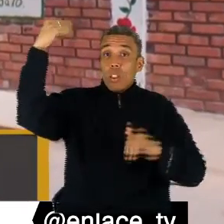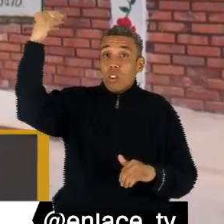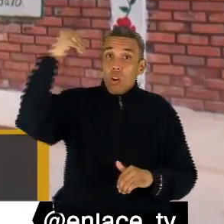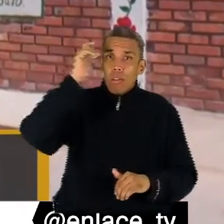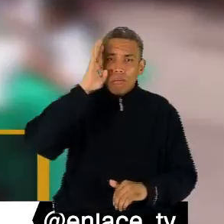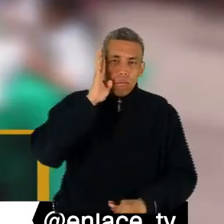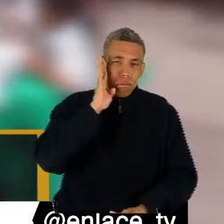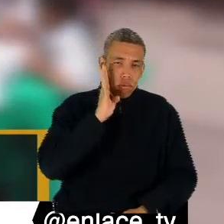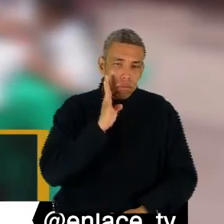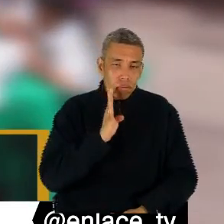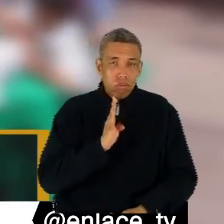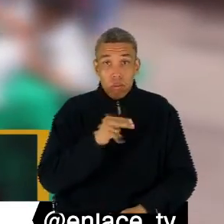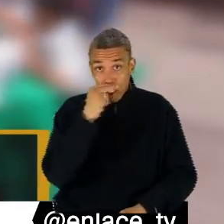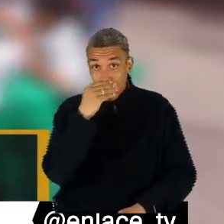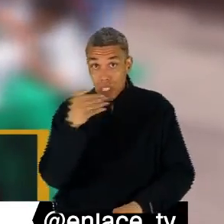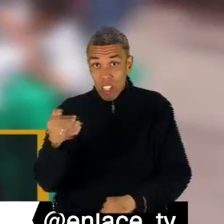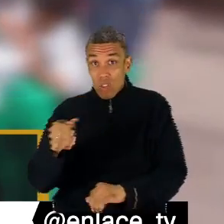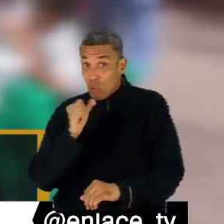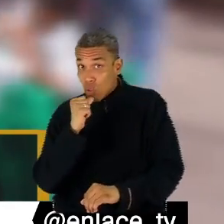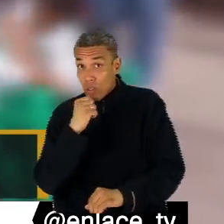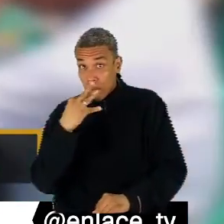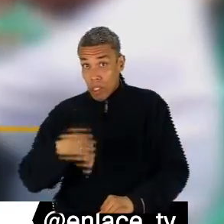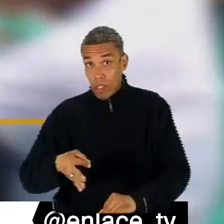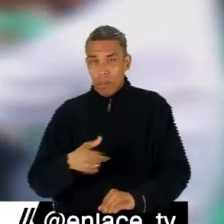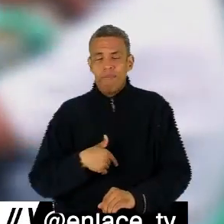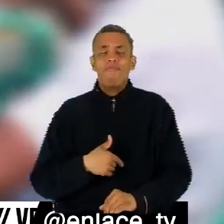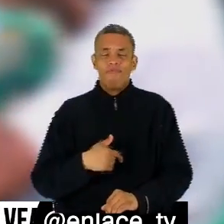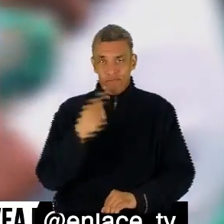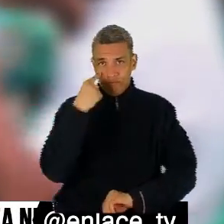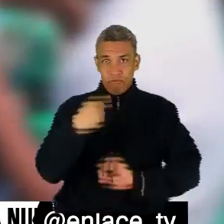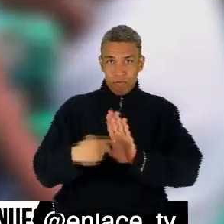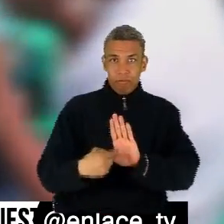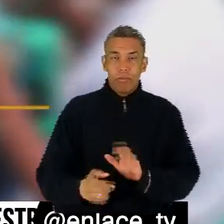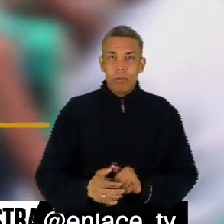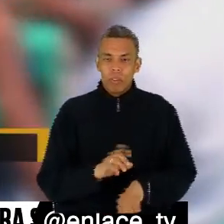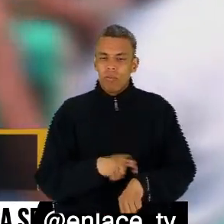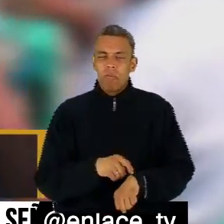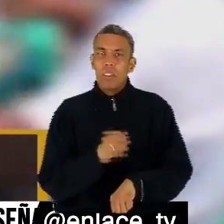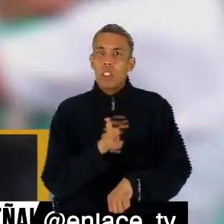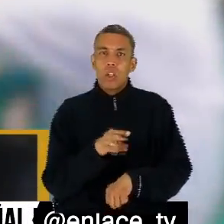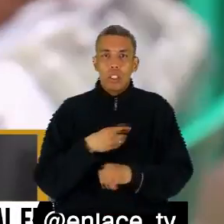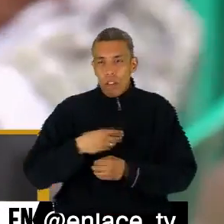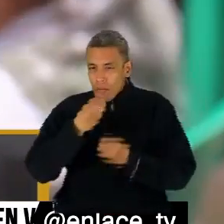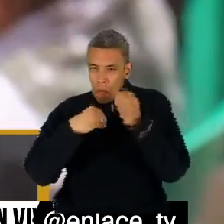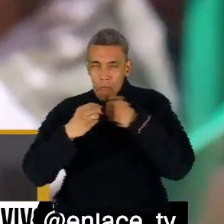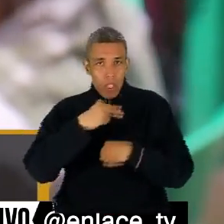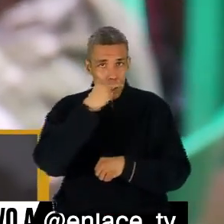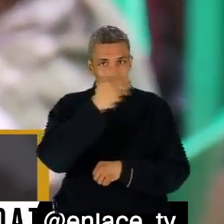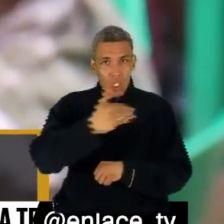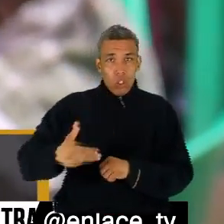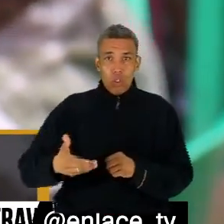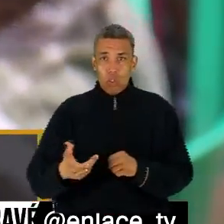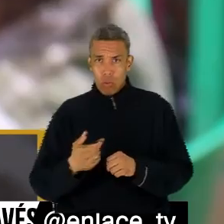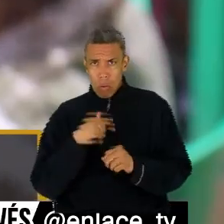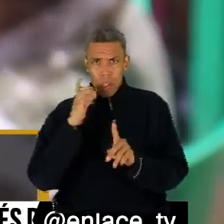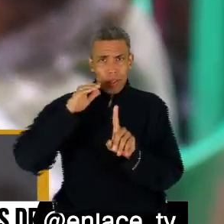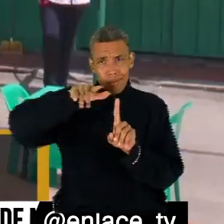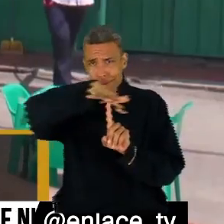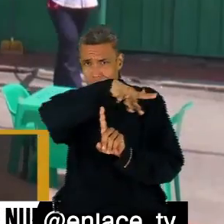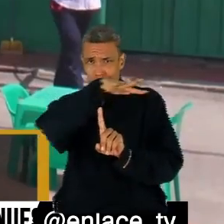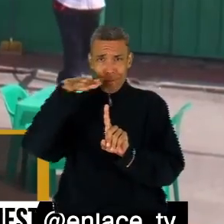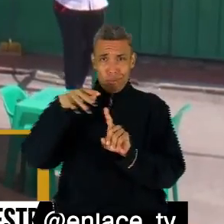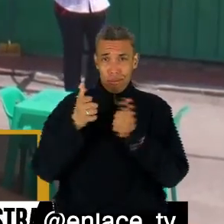Enlace Noticias para conocer la forma como los menores reciben sus alimentos a mediodía. Las condiciones no son las mejores, según lo ha dicho la propia coordinadora del plantel.